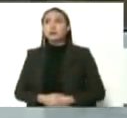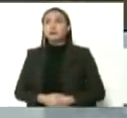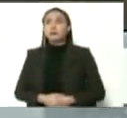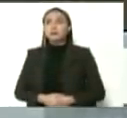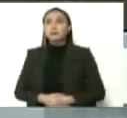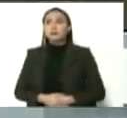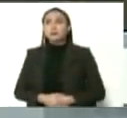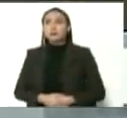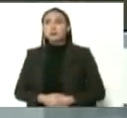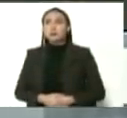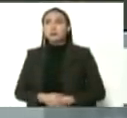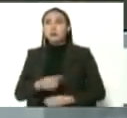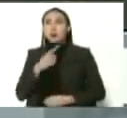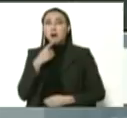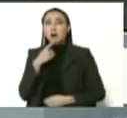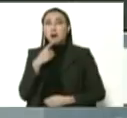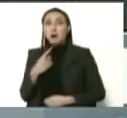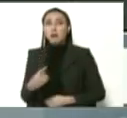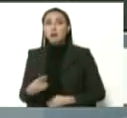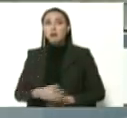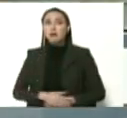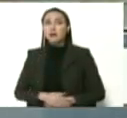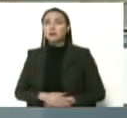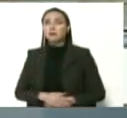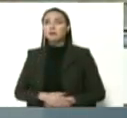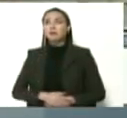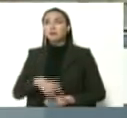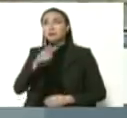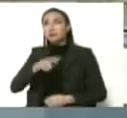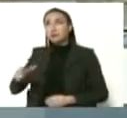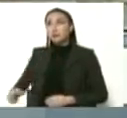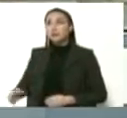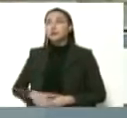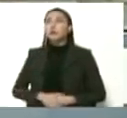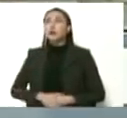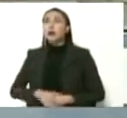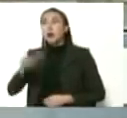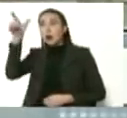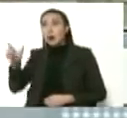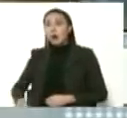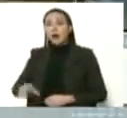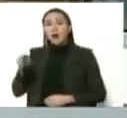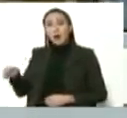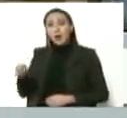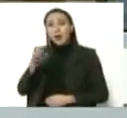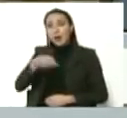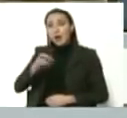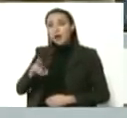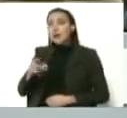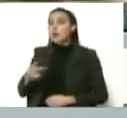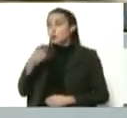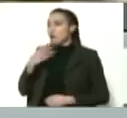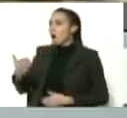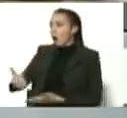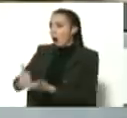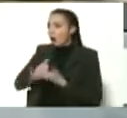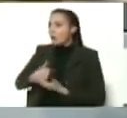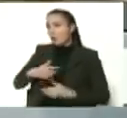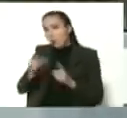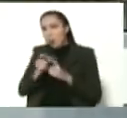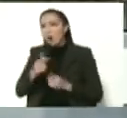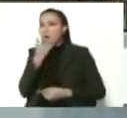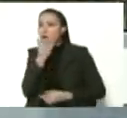ralentizado. ¿Qué dice mi asesor en lenguaje? Ernesto Villegas. Afortunadamente está Ernesto Villegas aquí, por si me equivoco en alguna palabra.